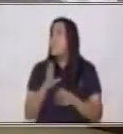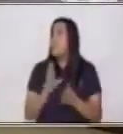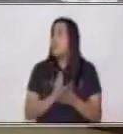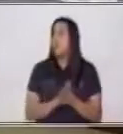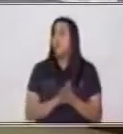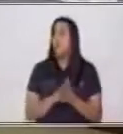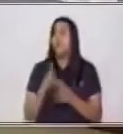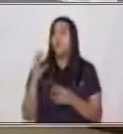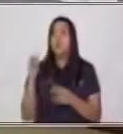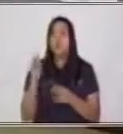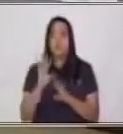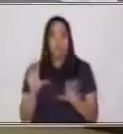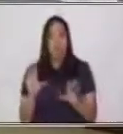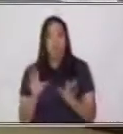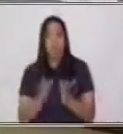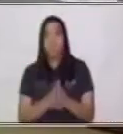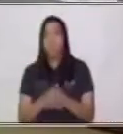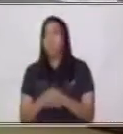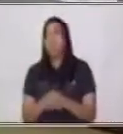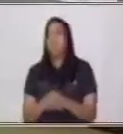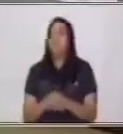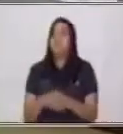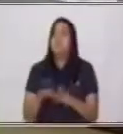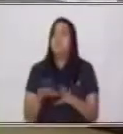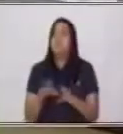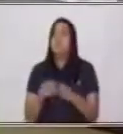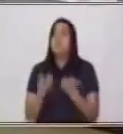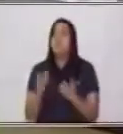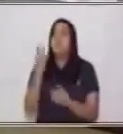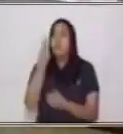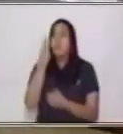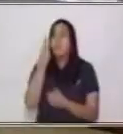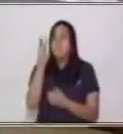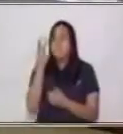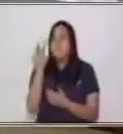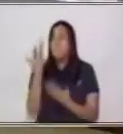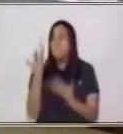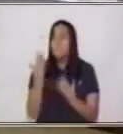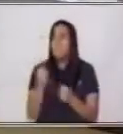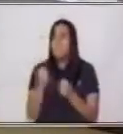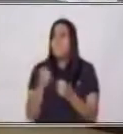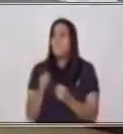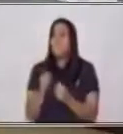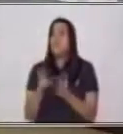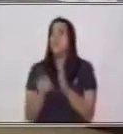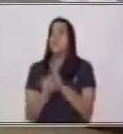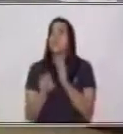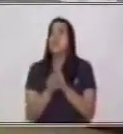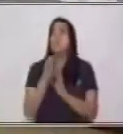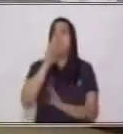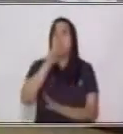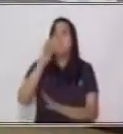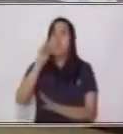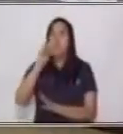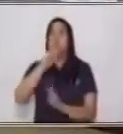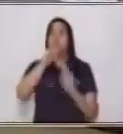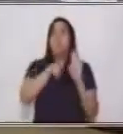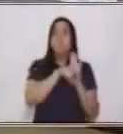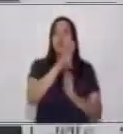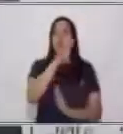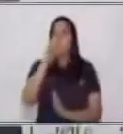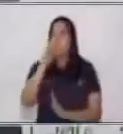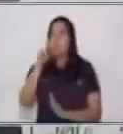hay algo bien importante. Por ejemplo, aquí, con este número que me queda acá, yo tengo que formar los ceros de aquí arriba.